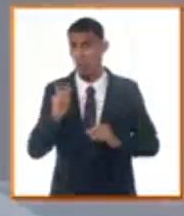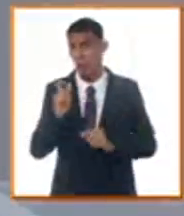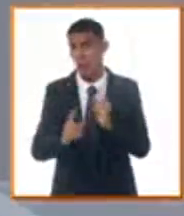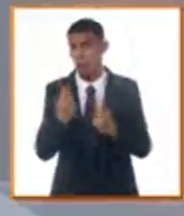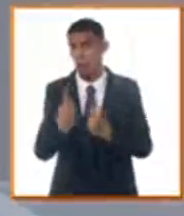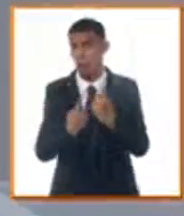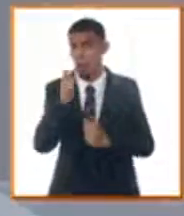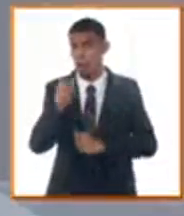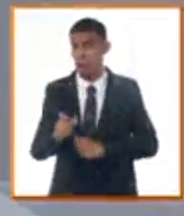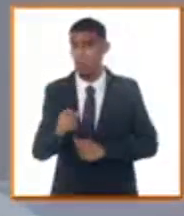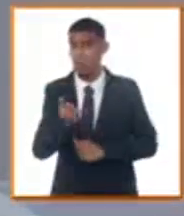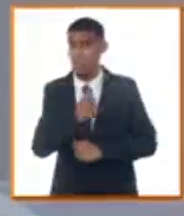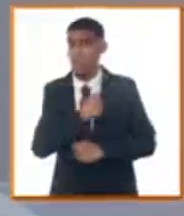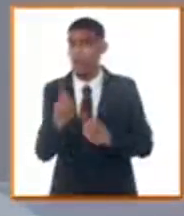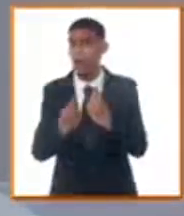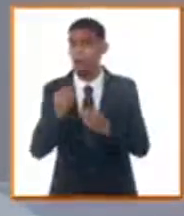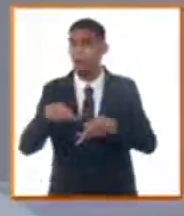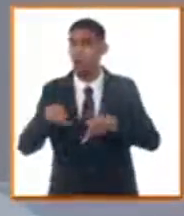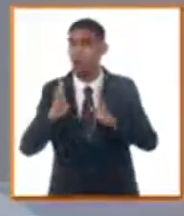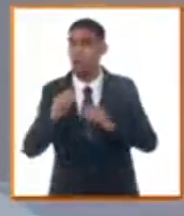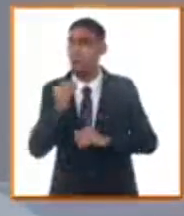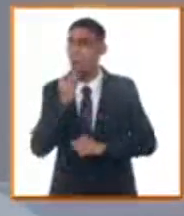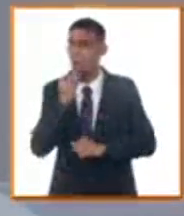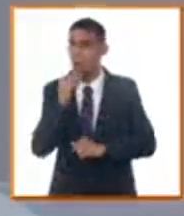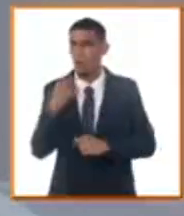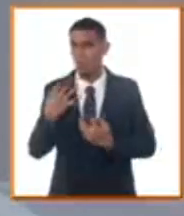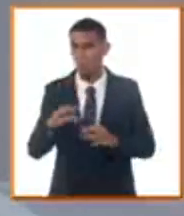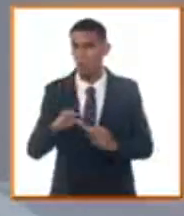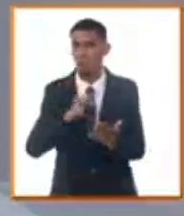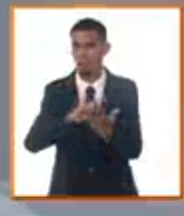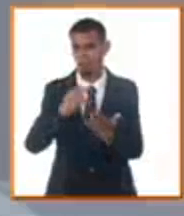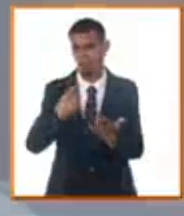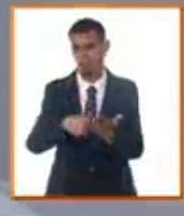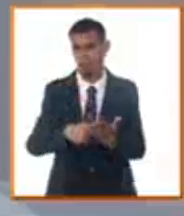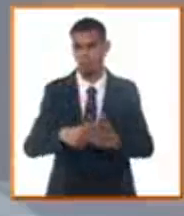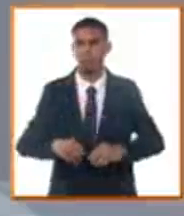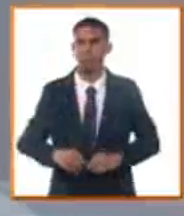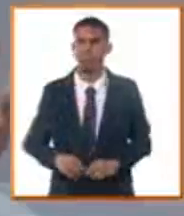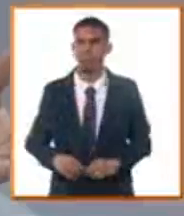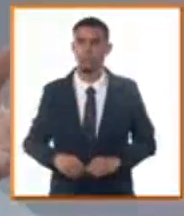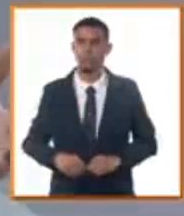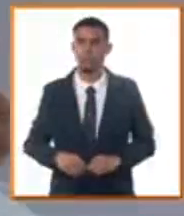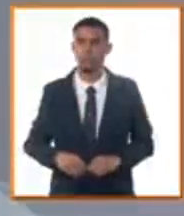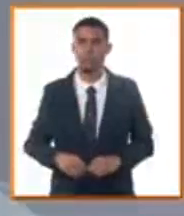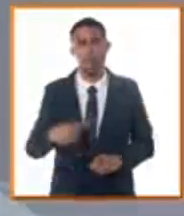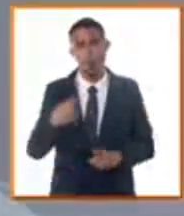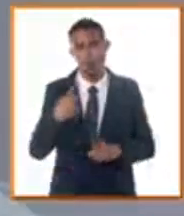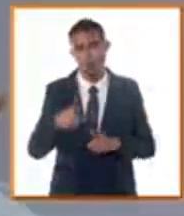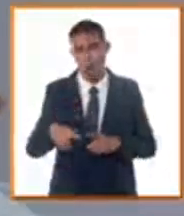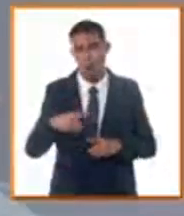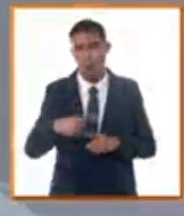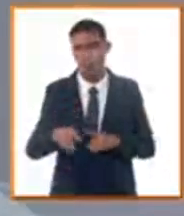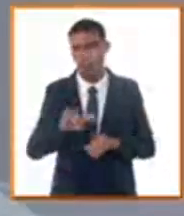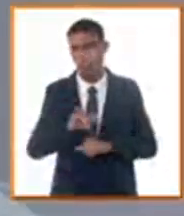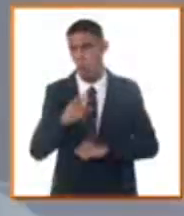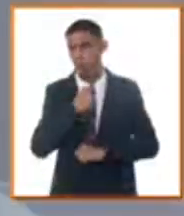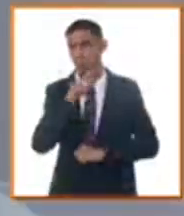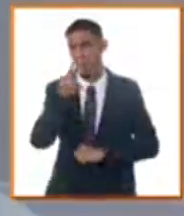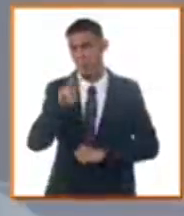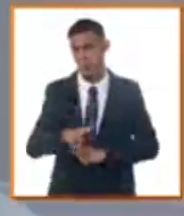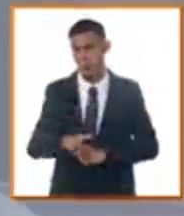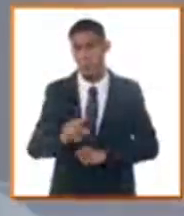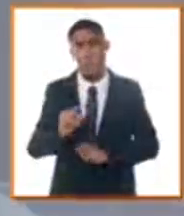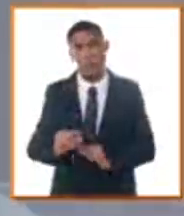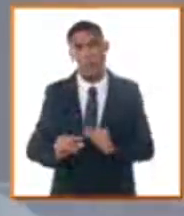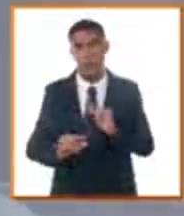de Reservación para el alojamiento, las entidades de alojamiento interno, entre otras que se están evaluando, pero que llevan también